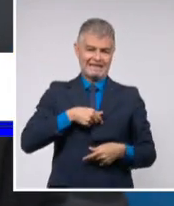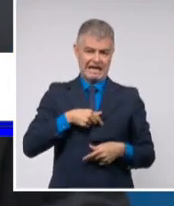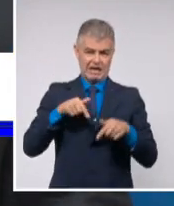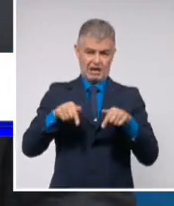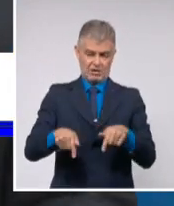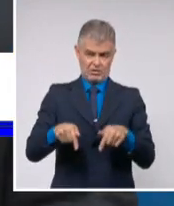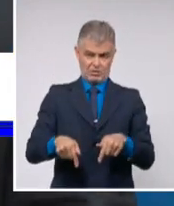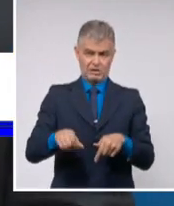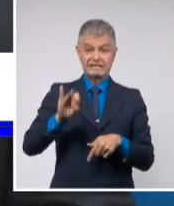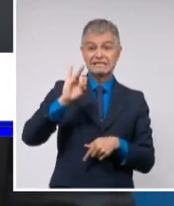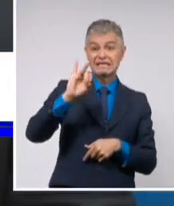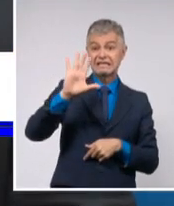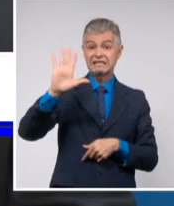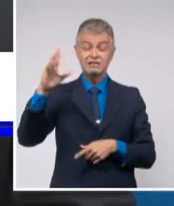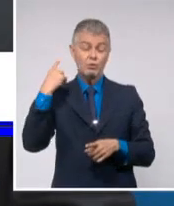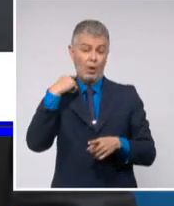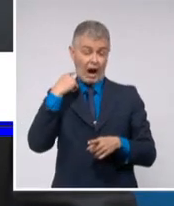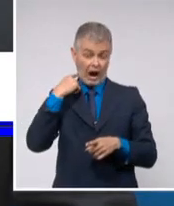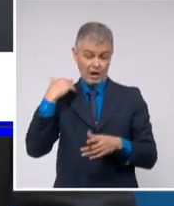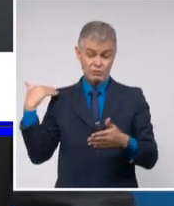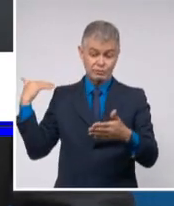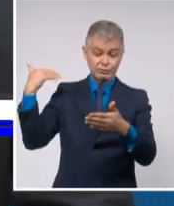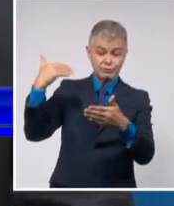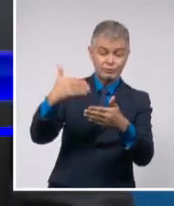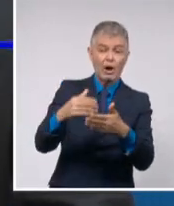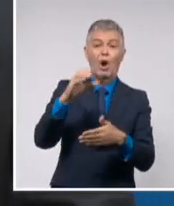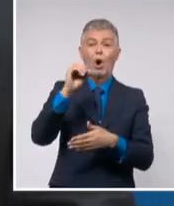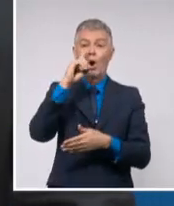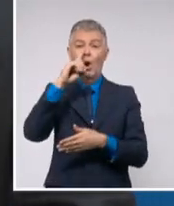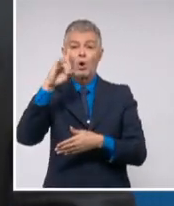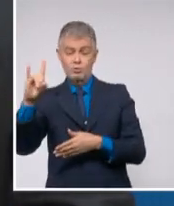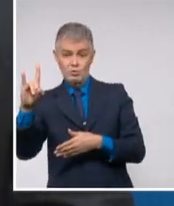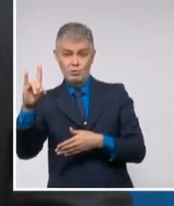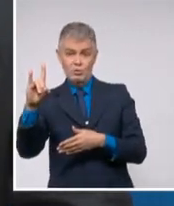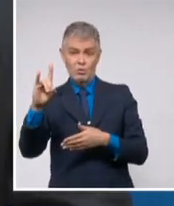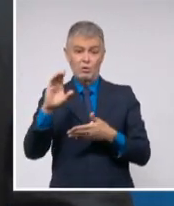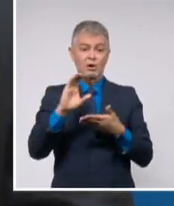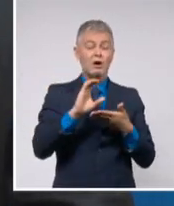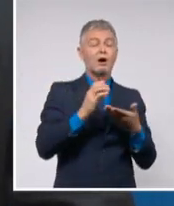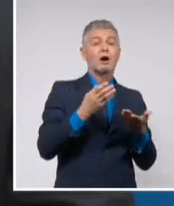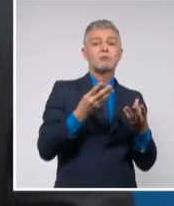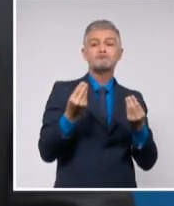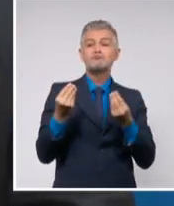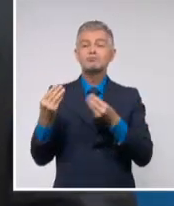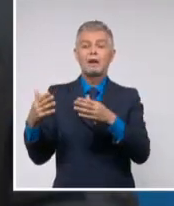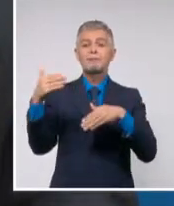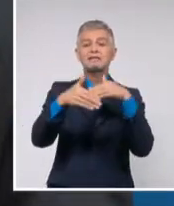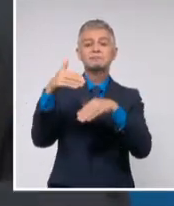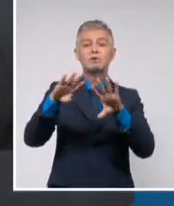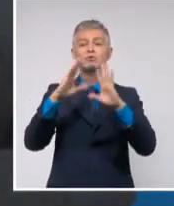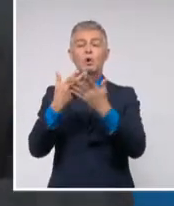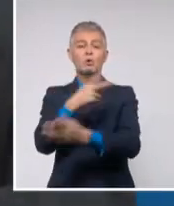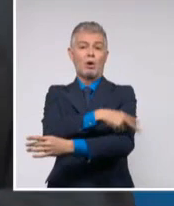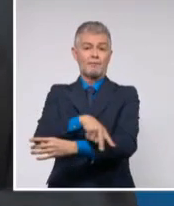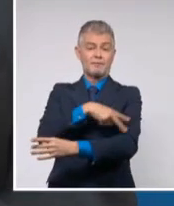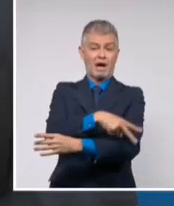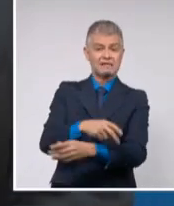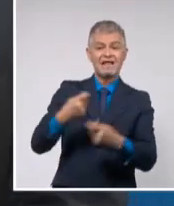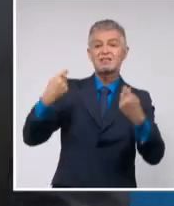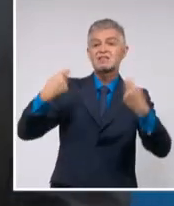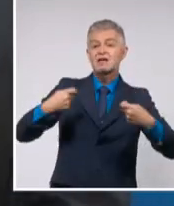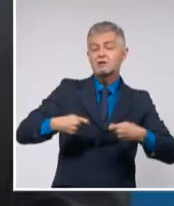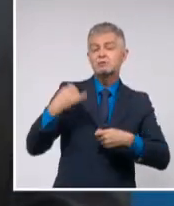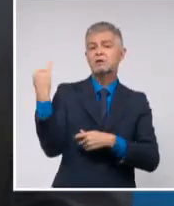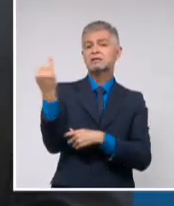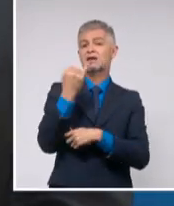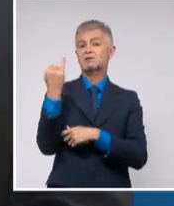75 aniversario de las Naciones Unidas, el multilateralismo y el derecho internacional están amenazados